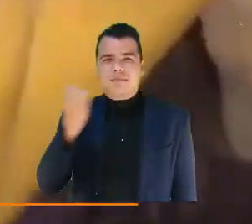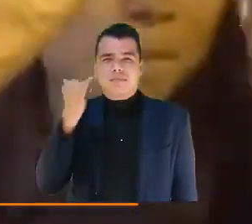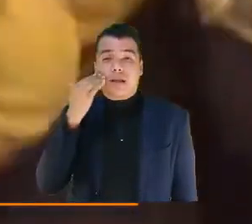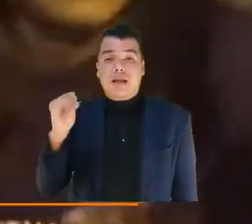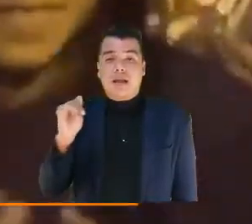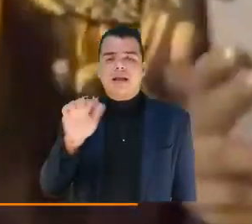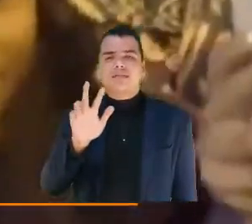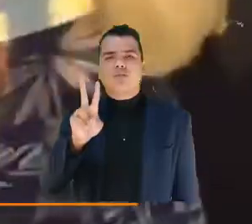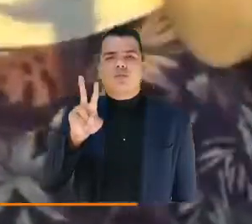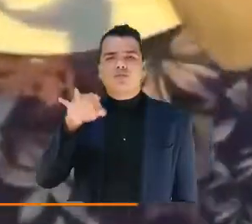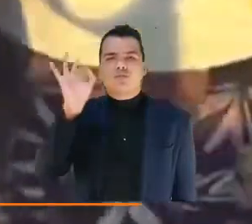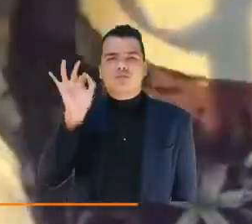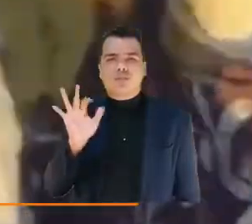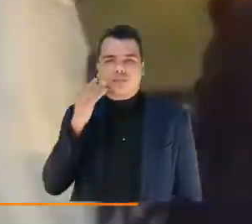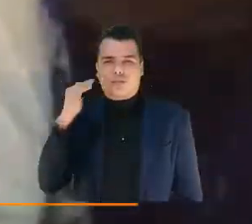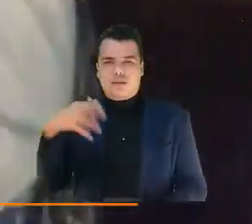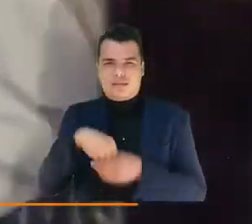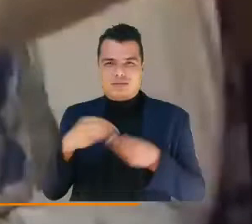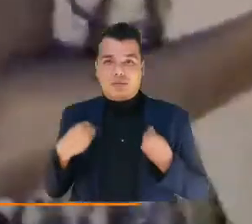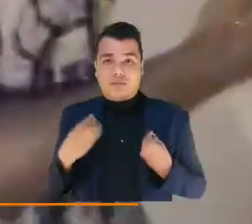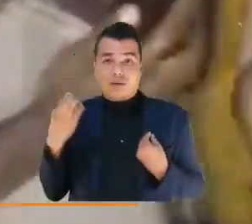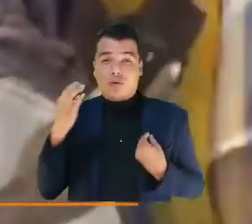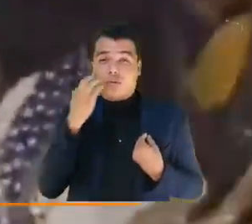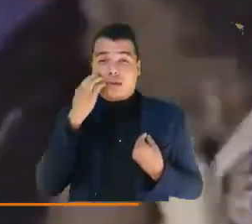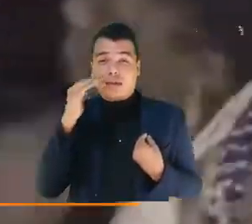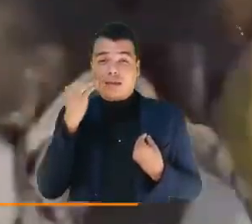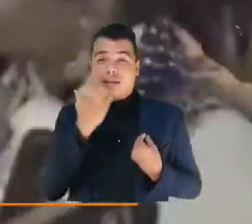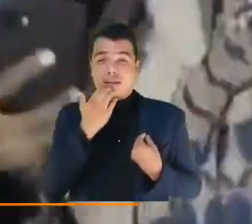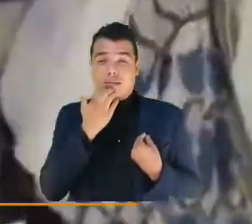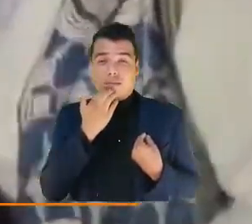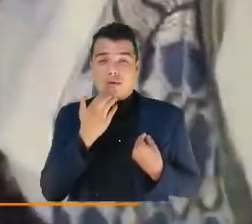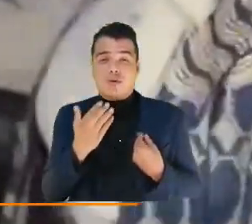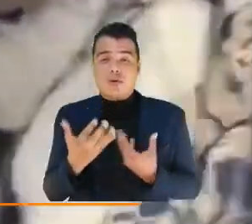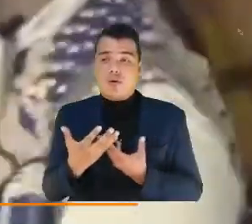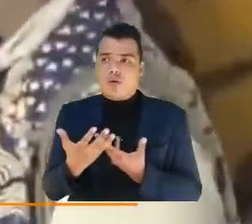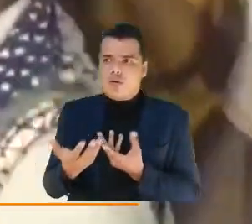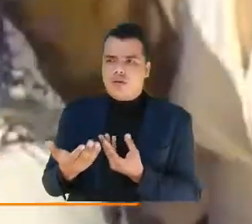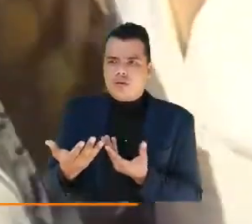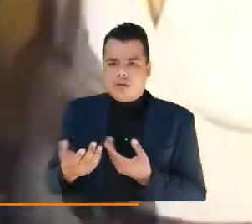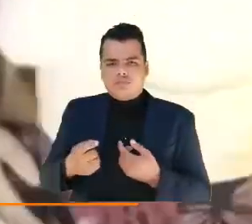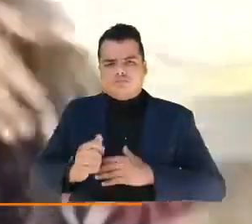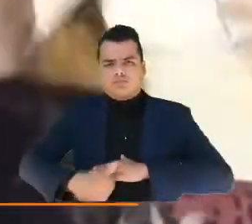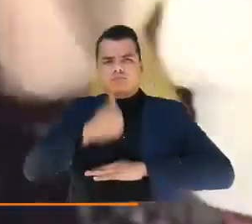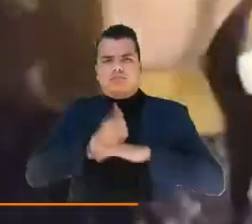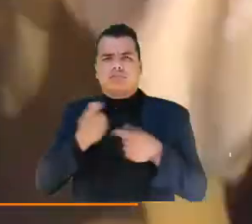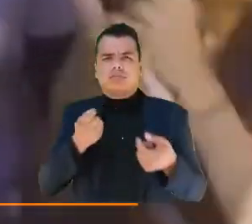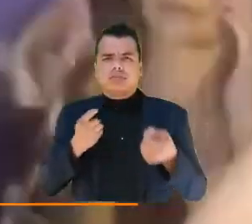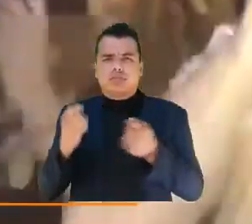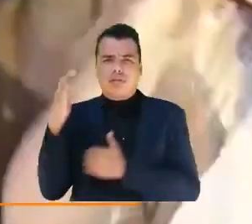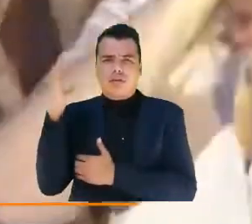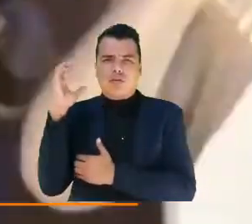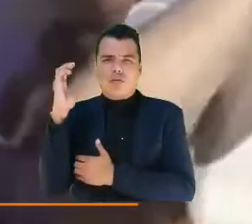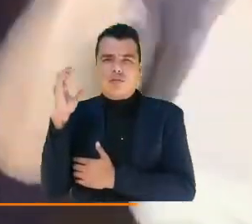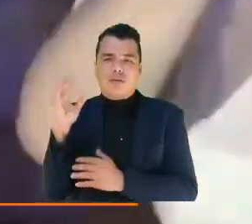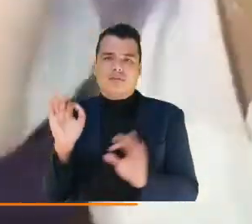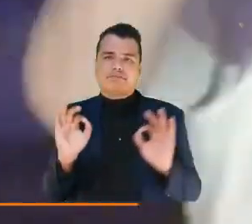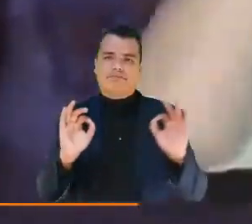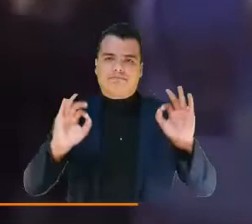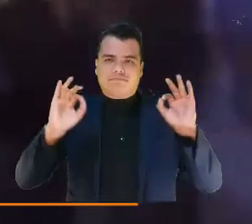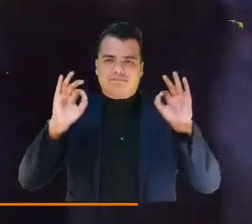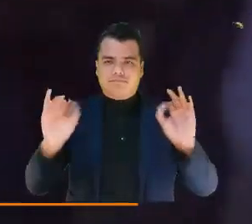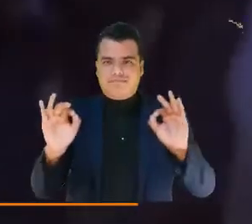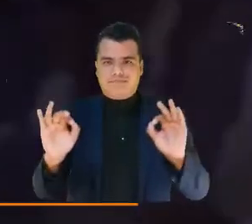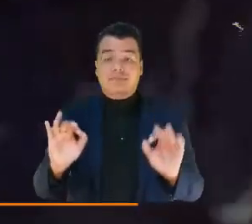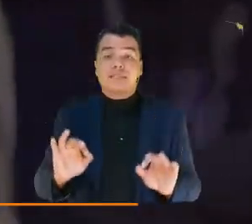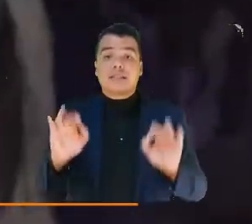la población que somos mujeres nos convirtiéramos en las mamás de esta patria. Fuera más una matria que nos